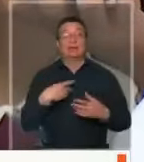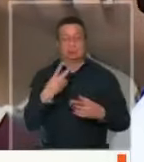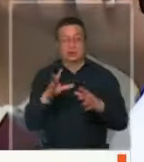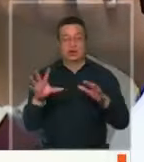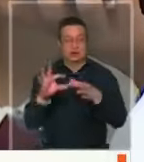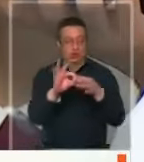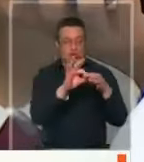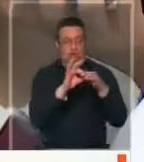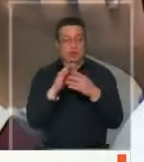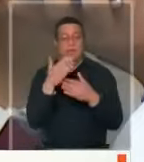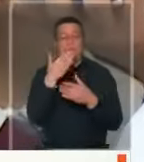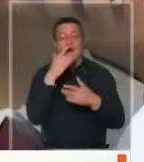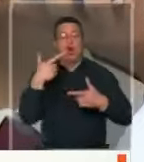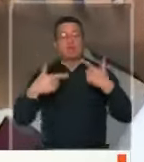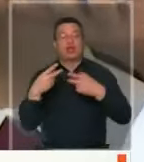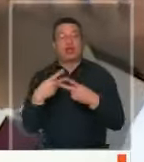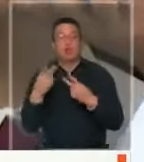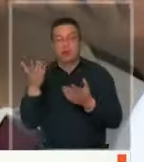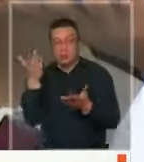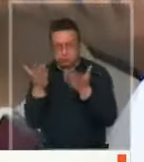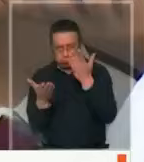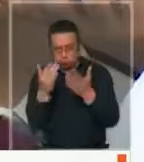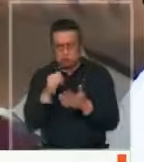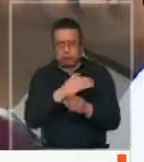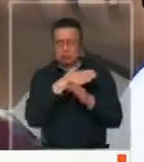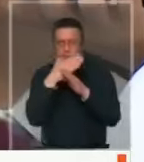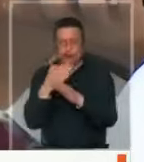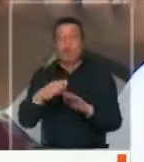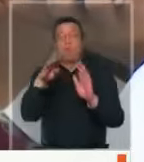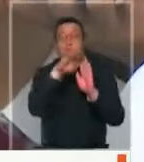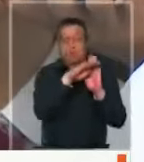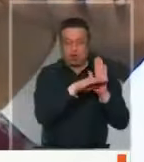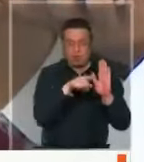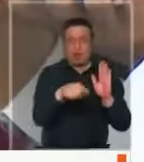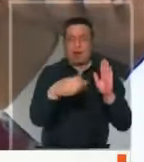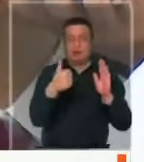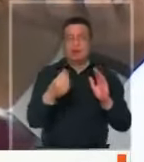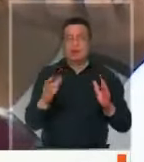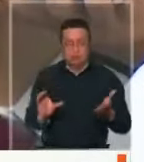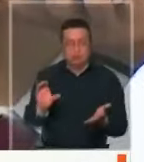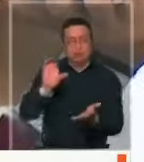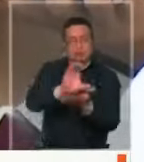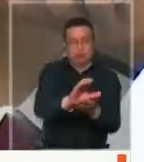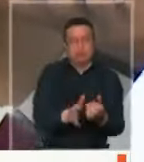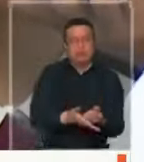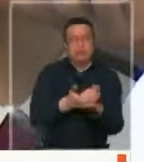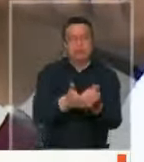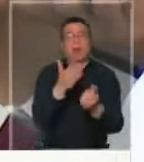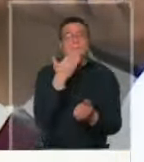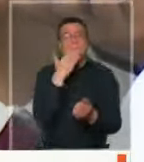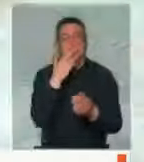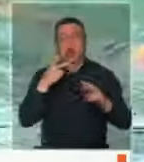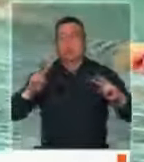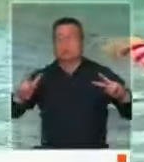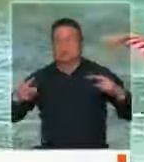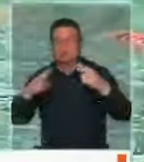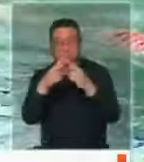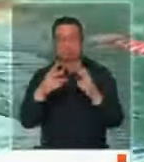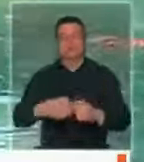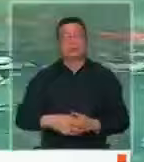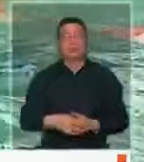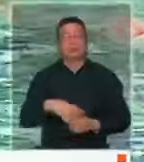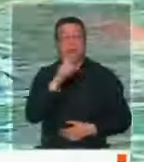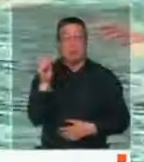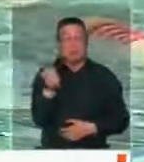de la política pública a través de la evaluación permanente de este programa y de los recursos que se inyectan para los mejoramientos de infraestructura. Cuando la